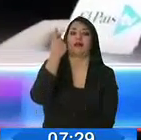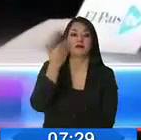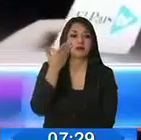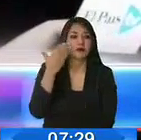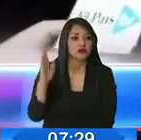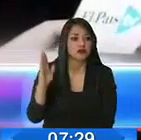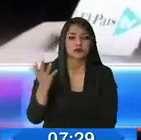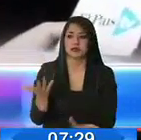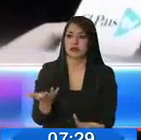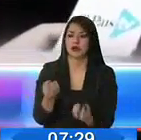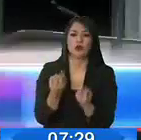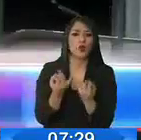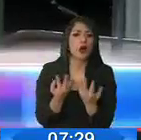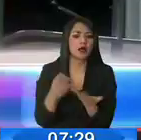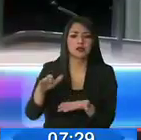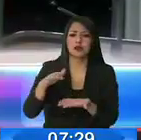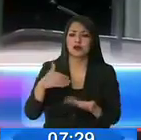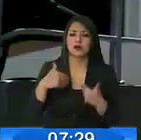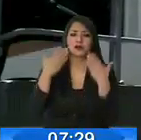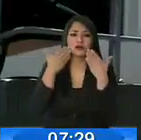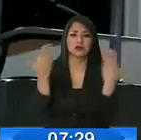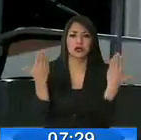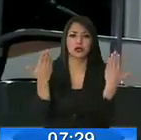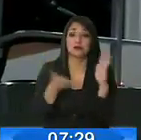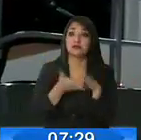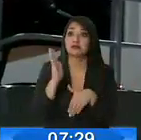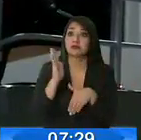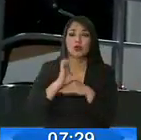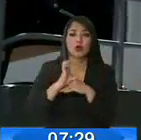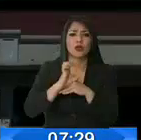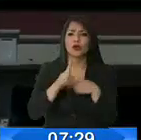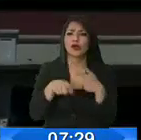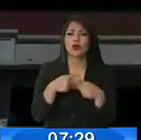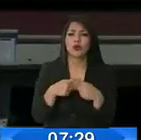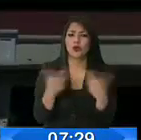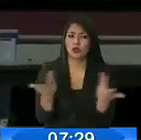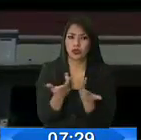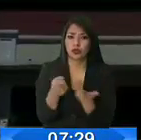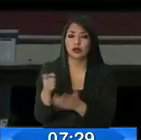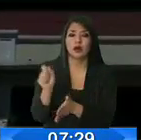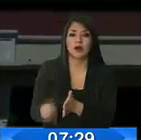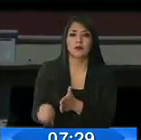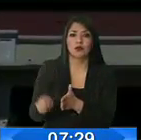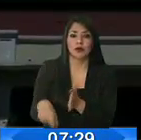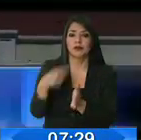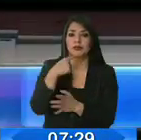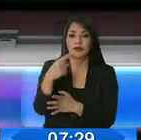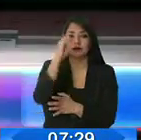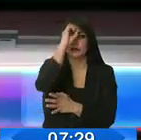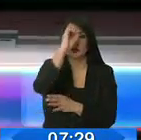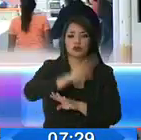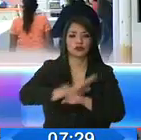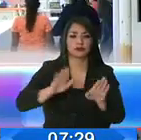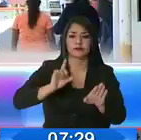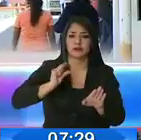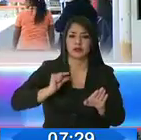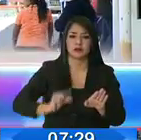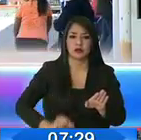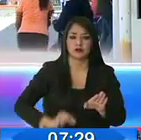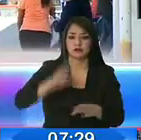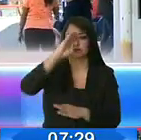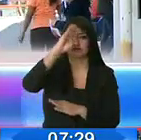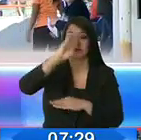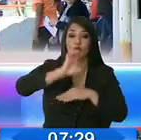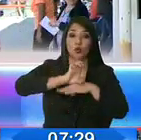hablaba ni de qué cantidad. De cómo abandonó Ecuador, por qué ruta salió, la defensa de la mujer indicó que desconoce esos detalles. La policía